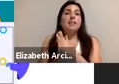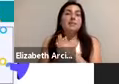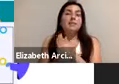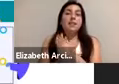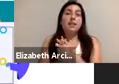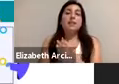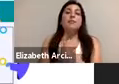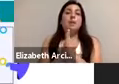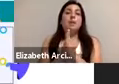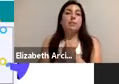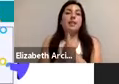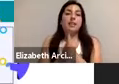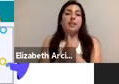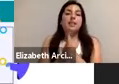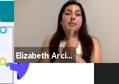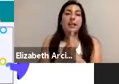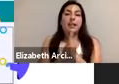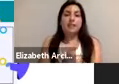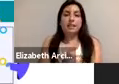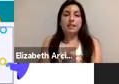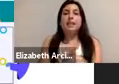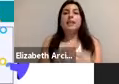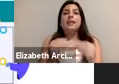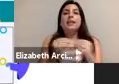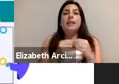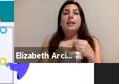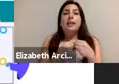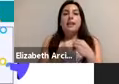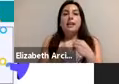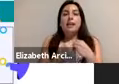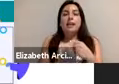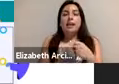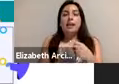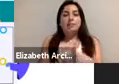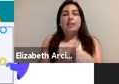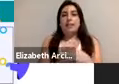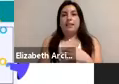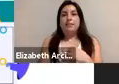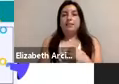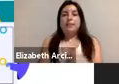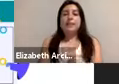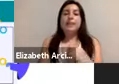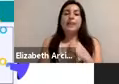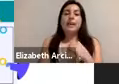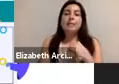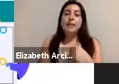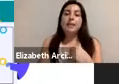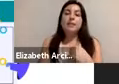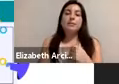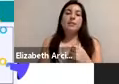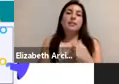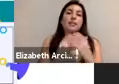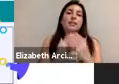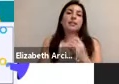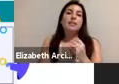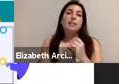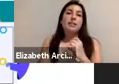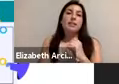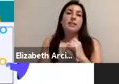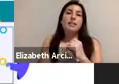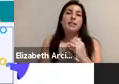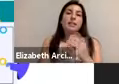los especialistas pediátricos, para poder atender de manera efectiva al paciente. También es importante que si